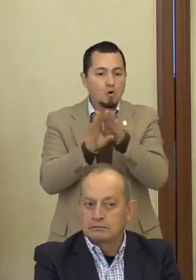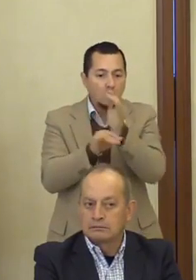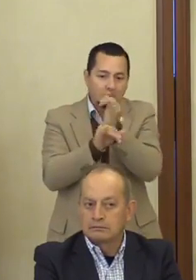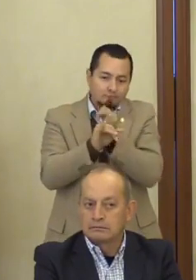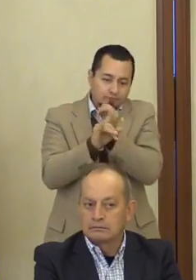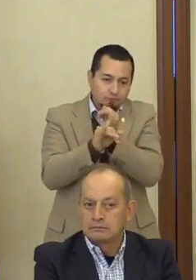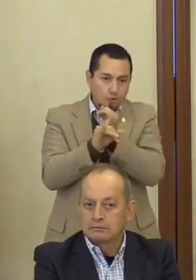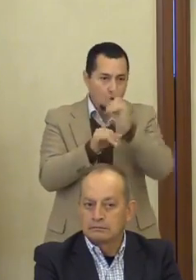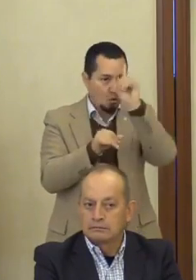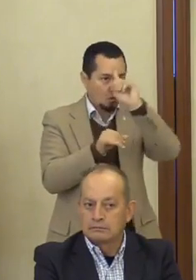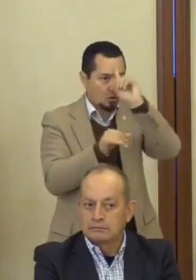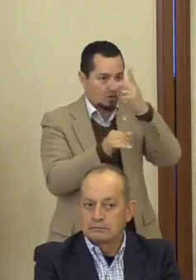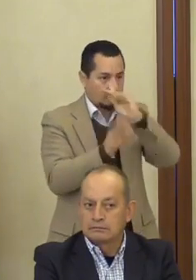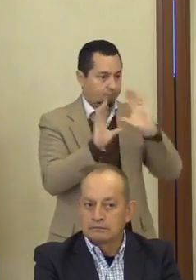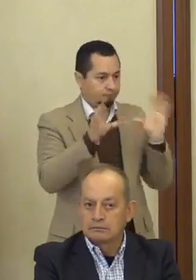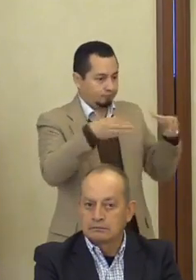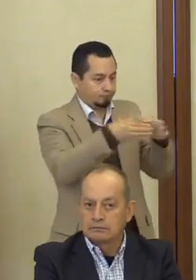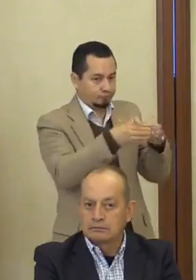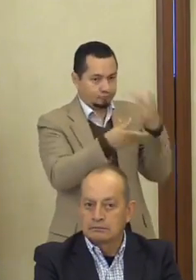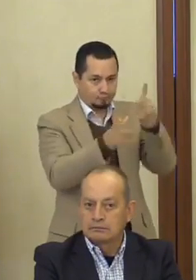al Consejo de Seguridad.